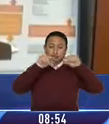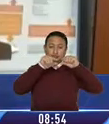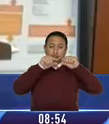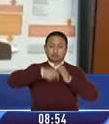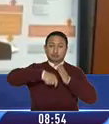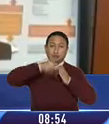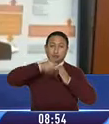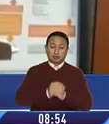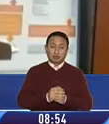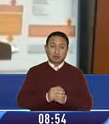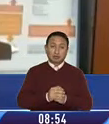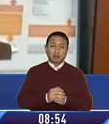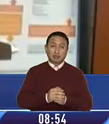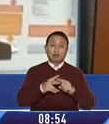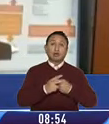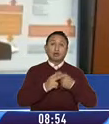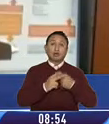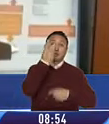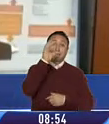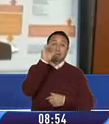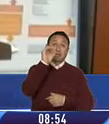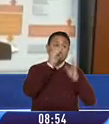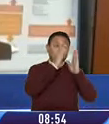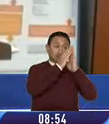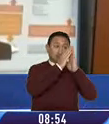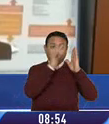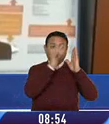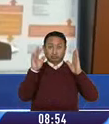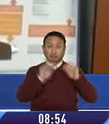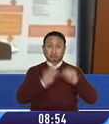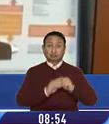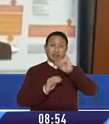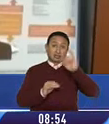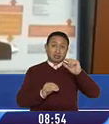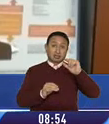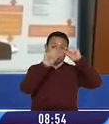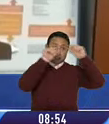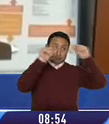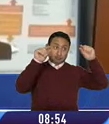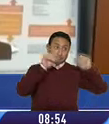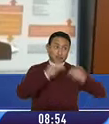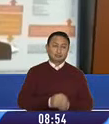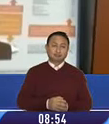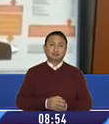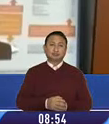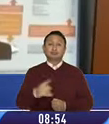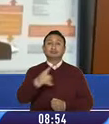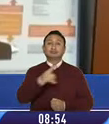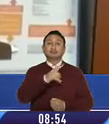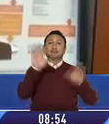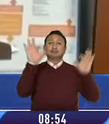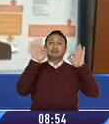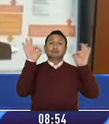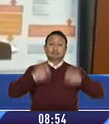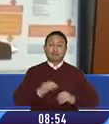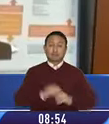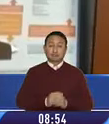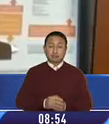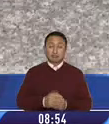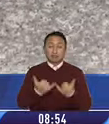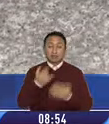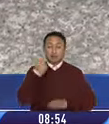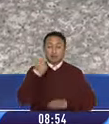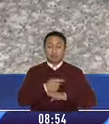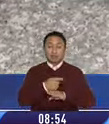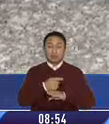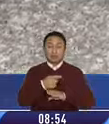el número 20 y se encuentra en la parte superior izquierda de la factura. Desde la empresa eléctrica informaron que no se han dispuesto incrementos en el valor